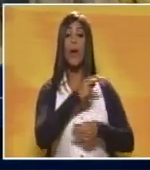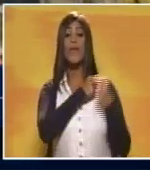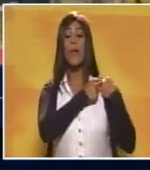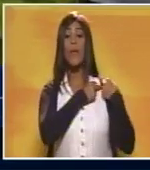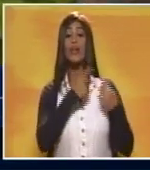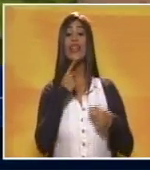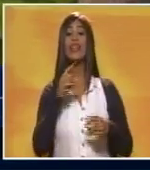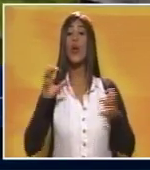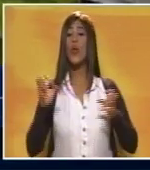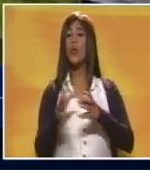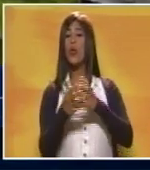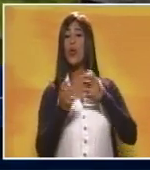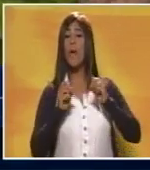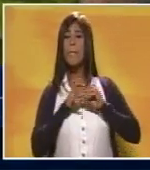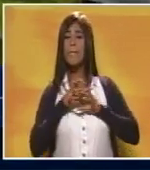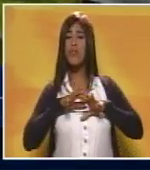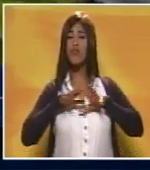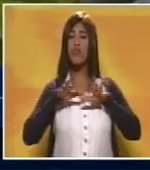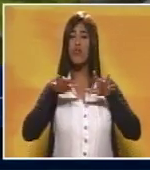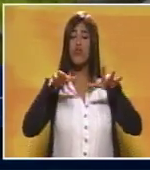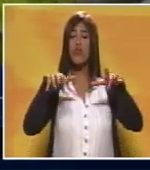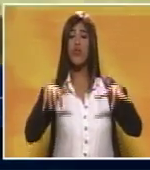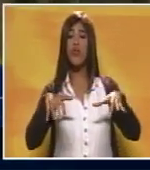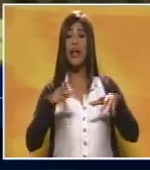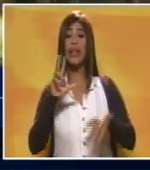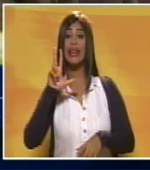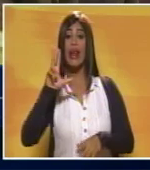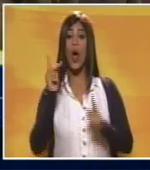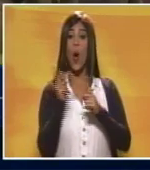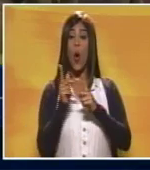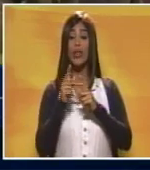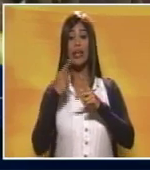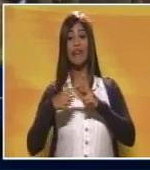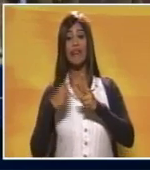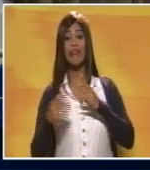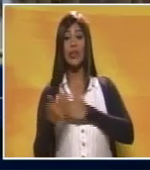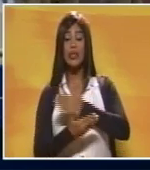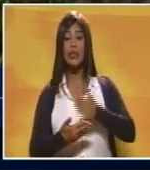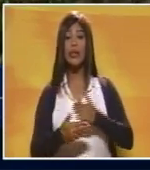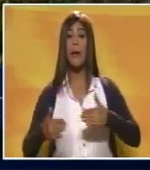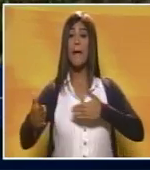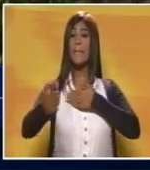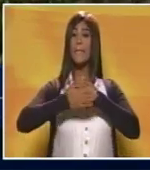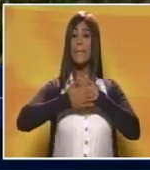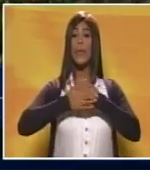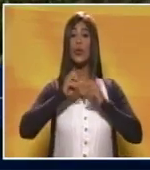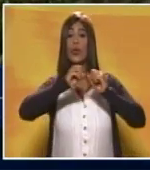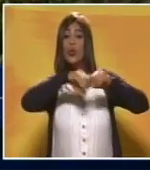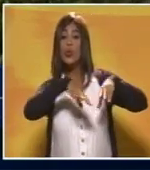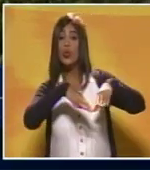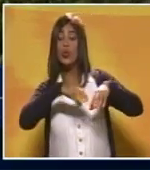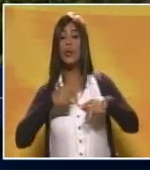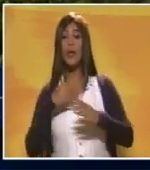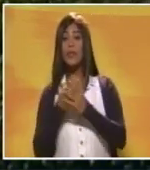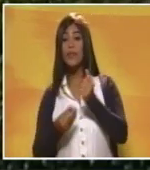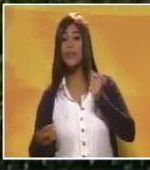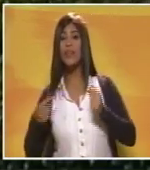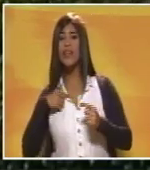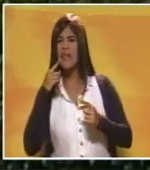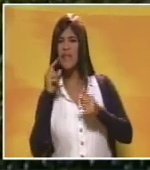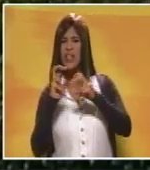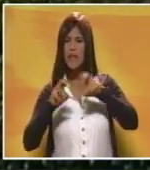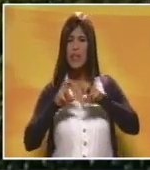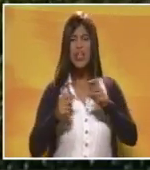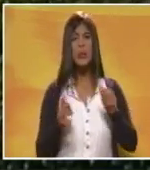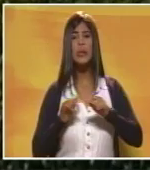provocó una intensa movilización. 3 hoteles y decenas de locales tuvieron que ser desalojados para determinar